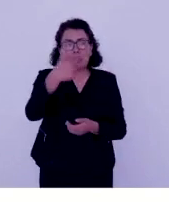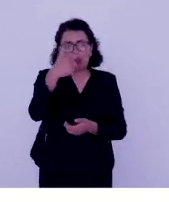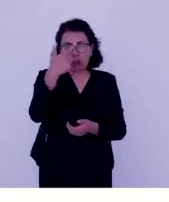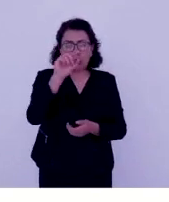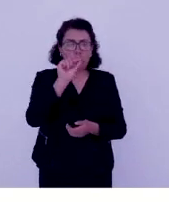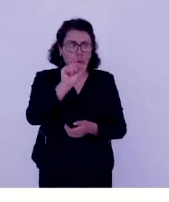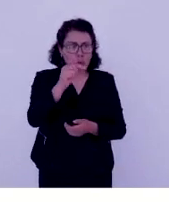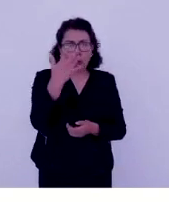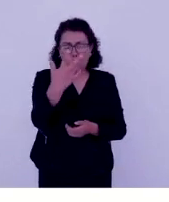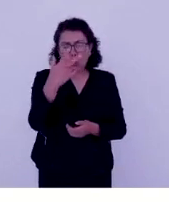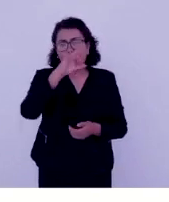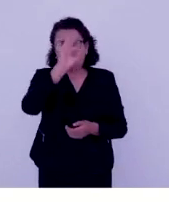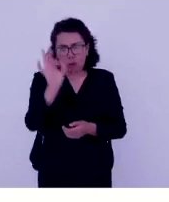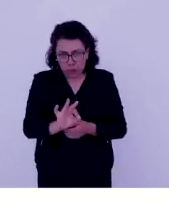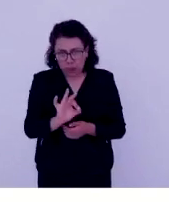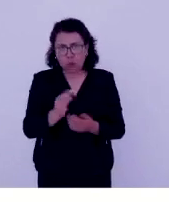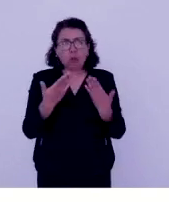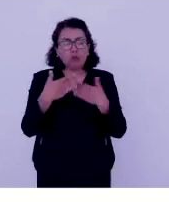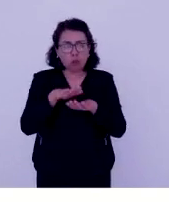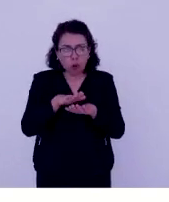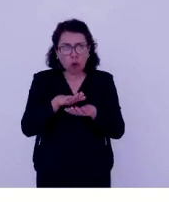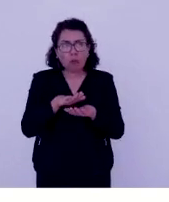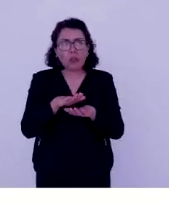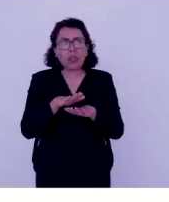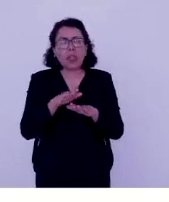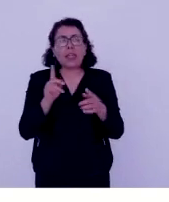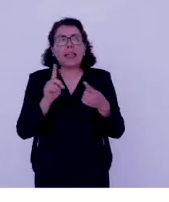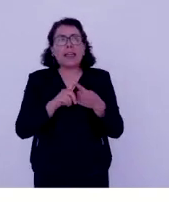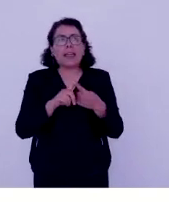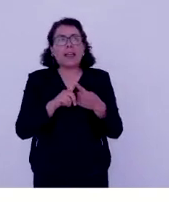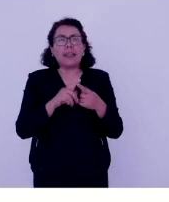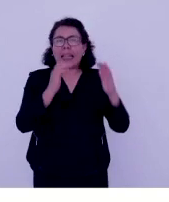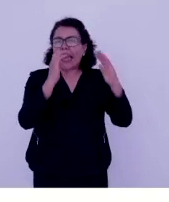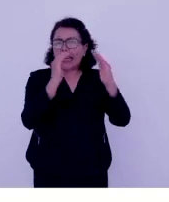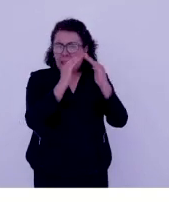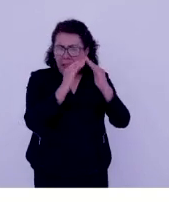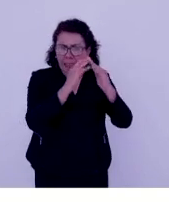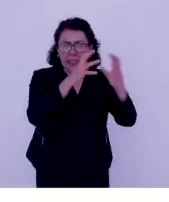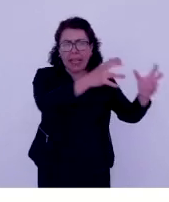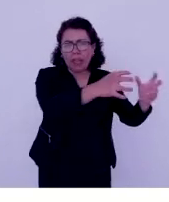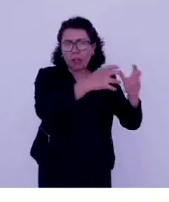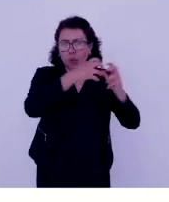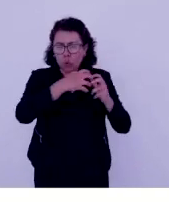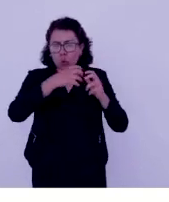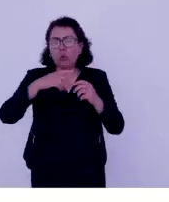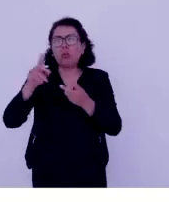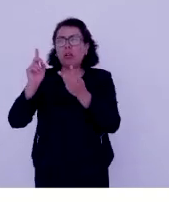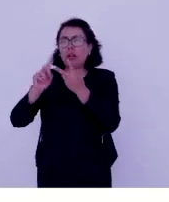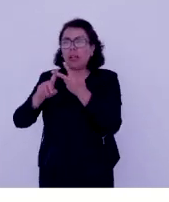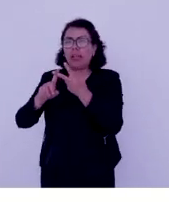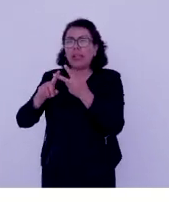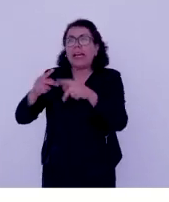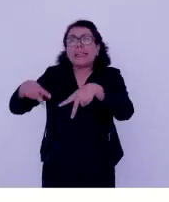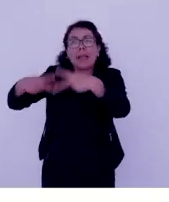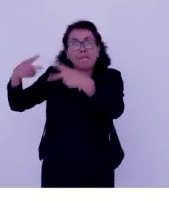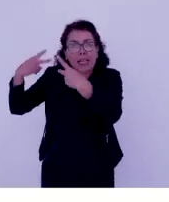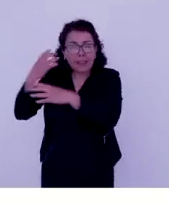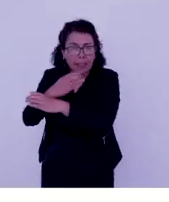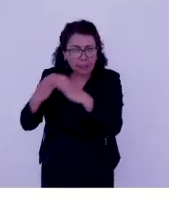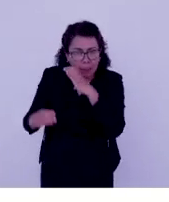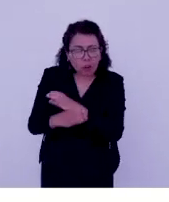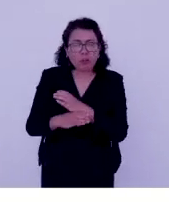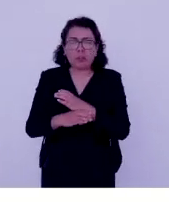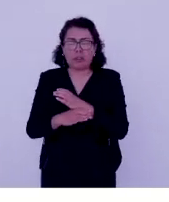12.8 por en ejecuciones que son embargo eh remates aumentaron un 26 26.7